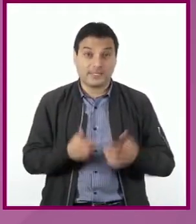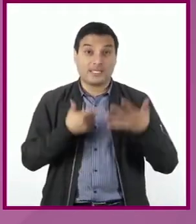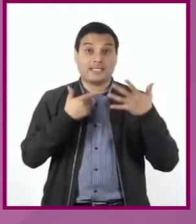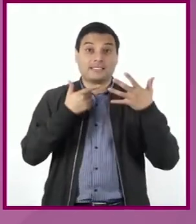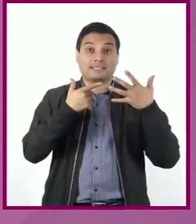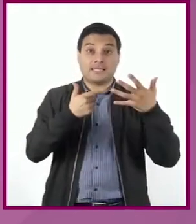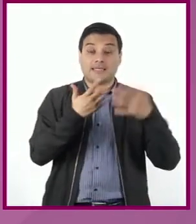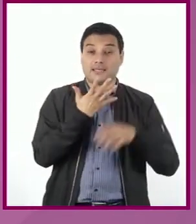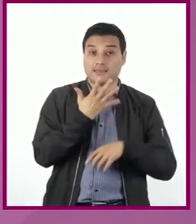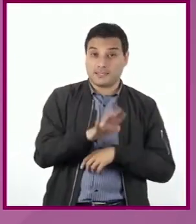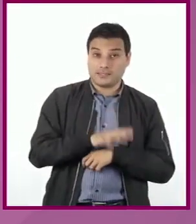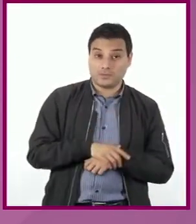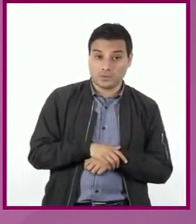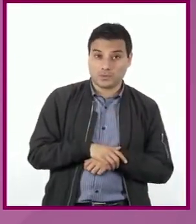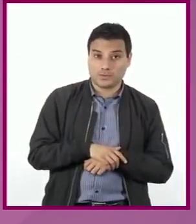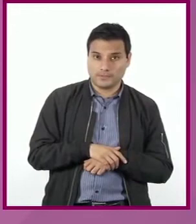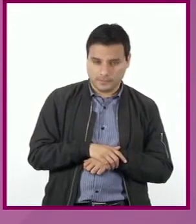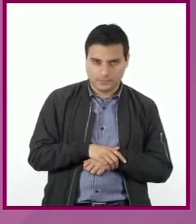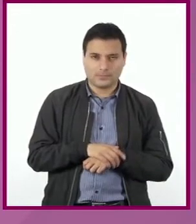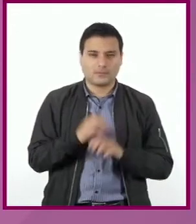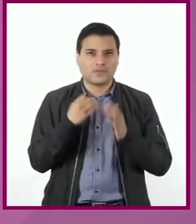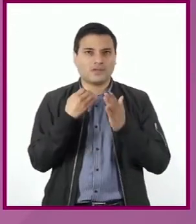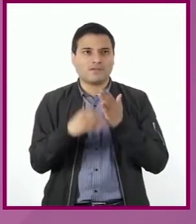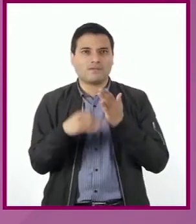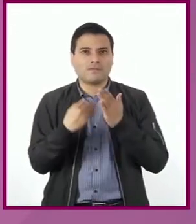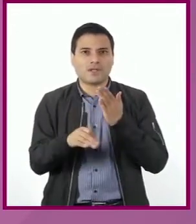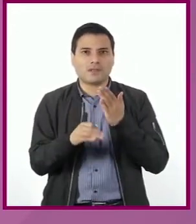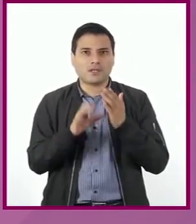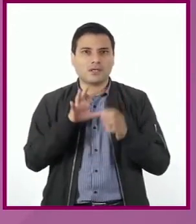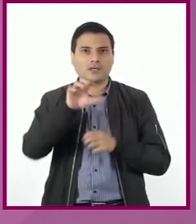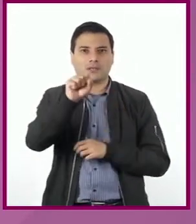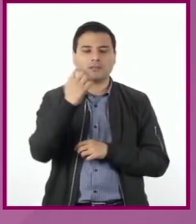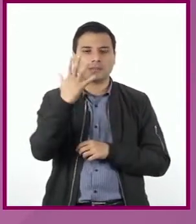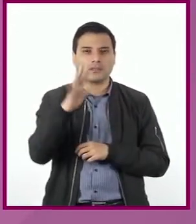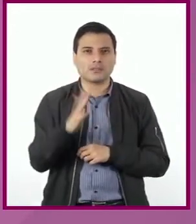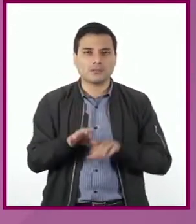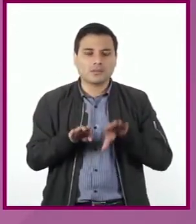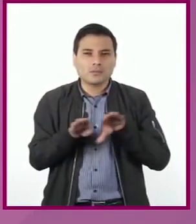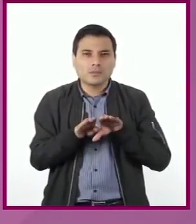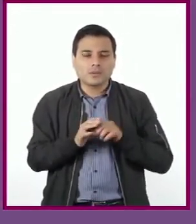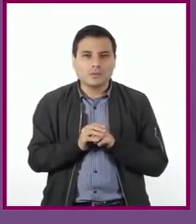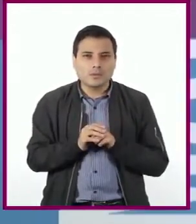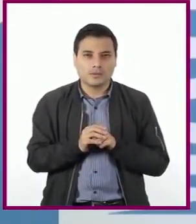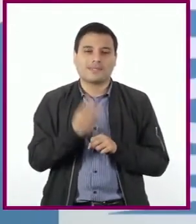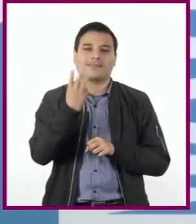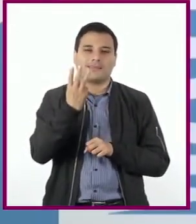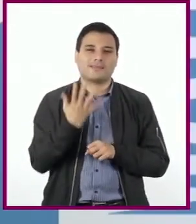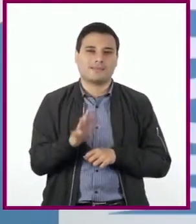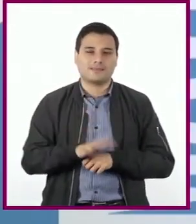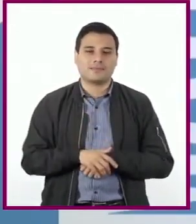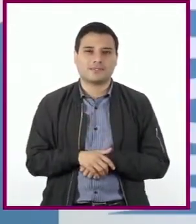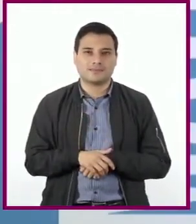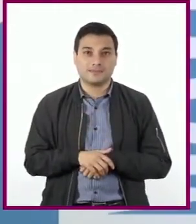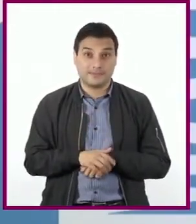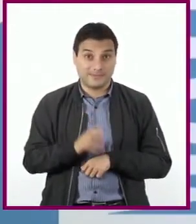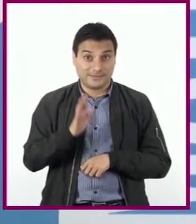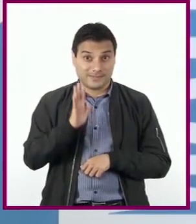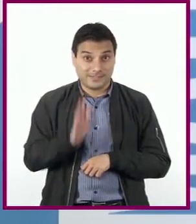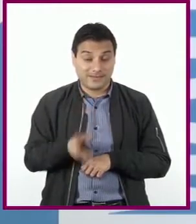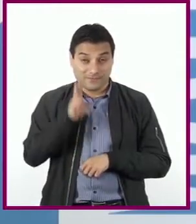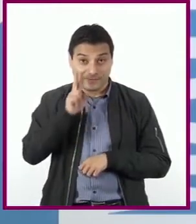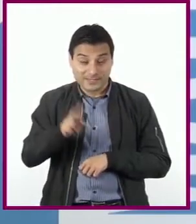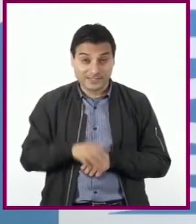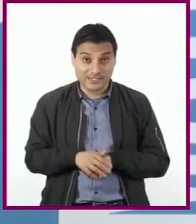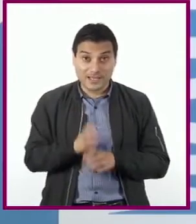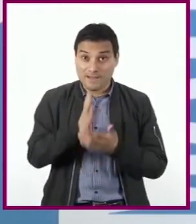décimos, para completar el todo, que son los 10 décimos, la diferencia son 3 décimas partes. Como notaron, una